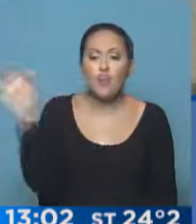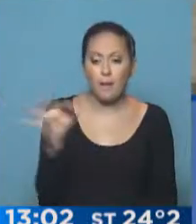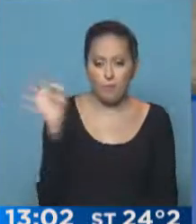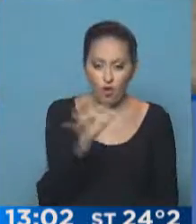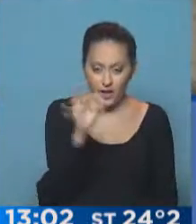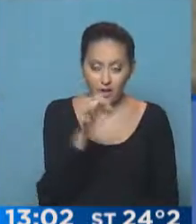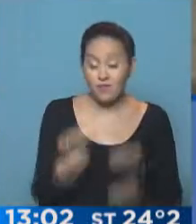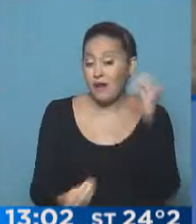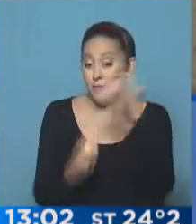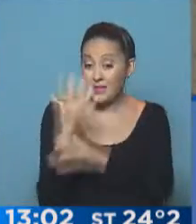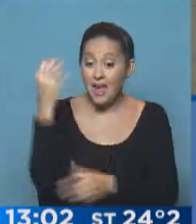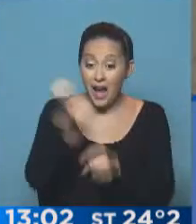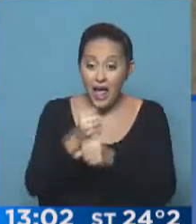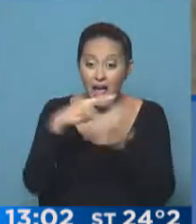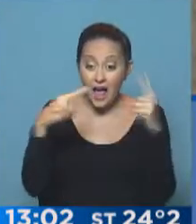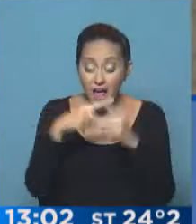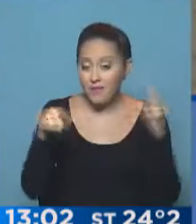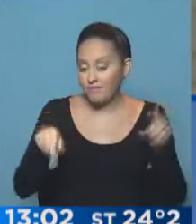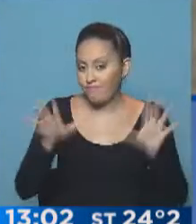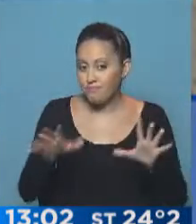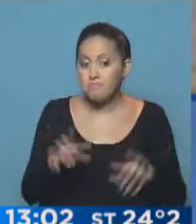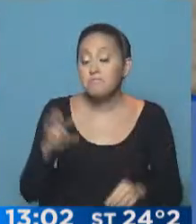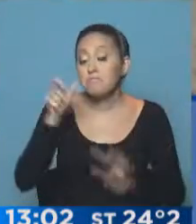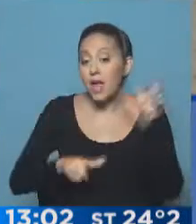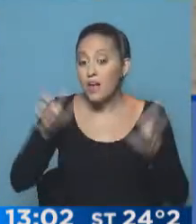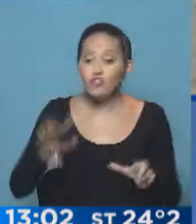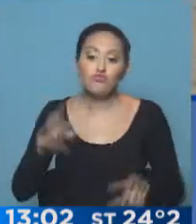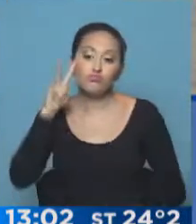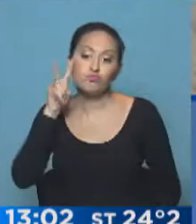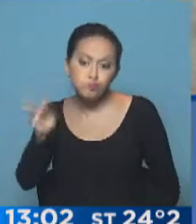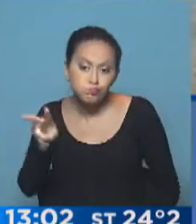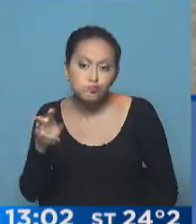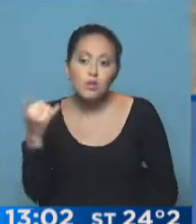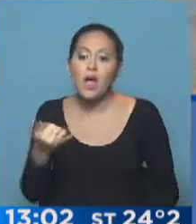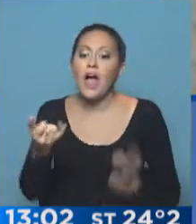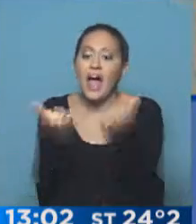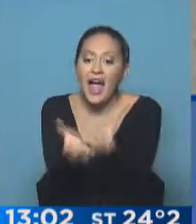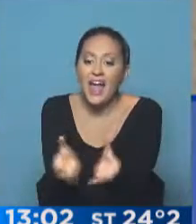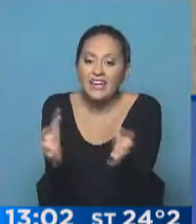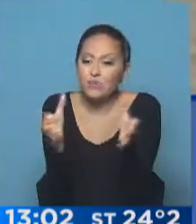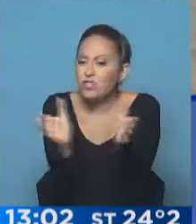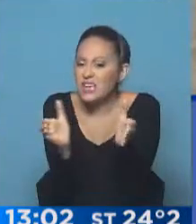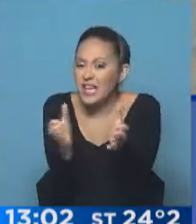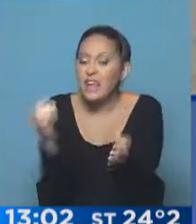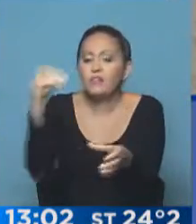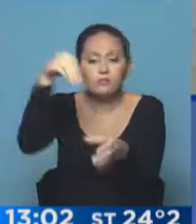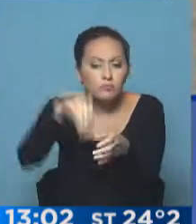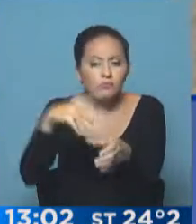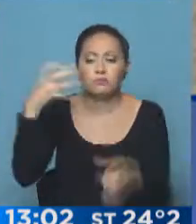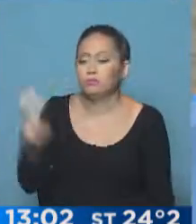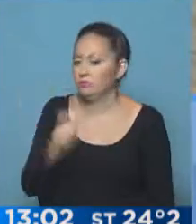los artesanos las personas que pasan por este lugar pueden ver este tipo de recipientes muy chiquitos pero con un elemento que